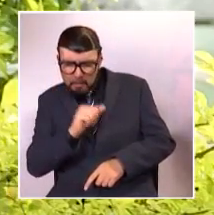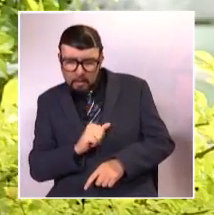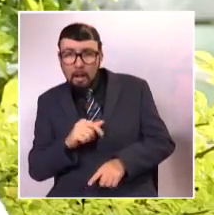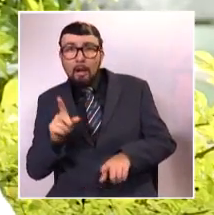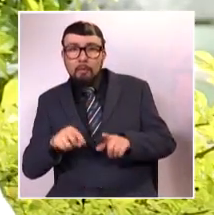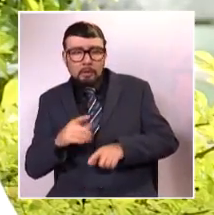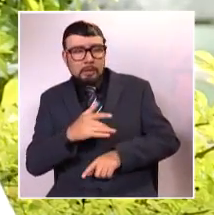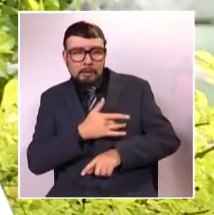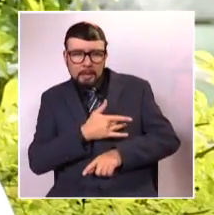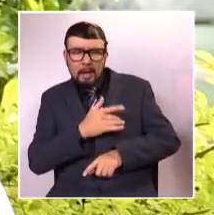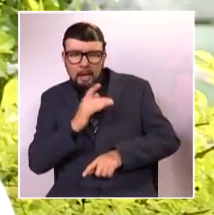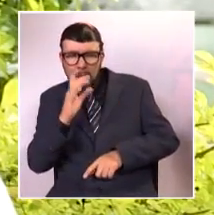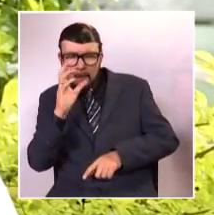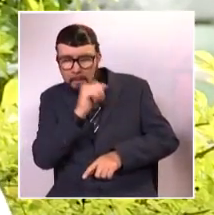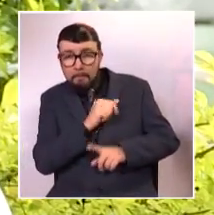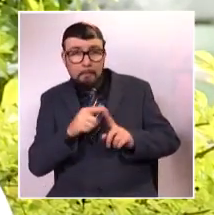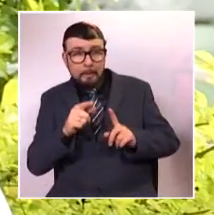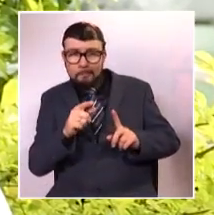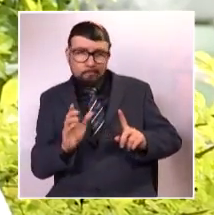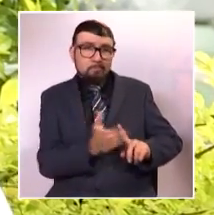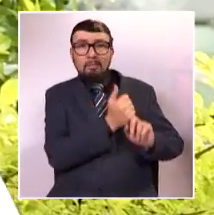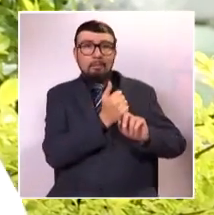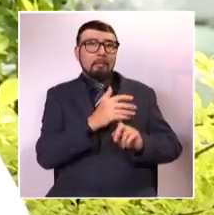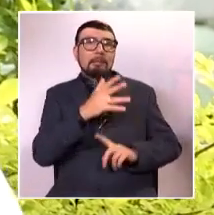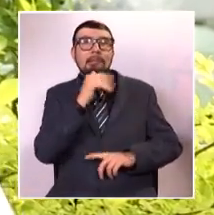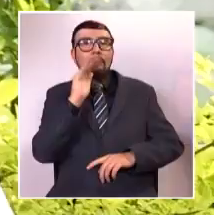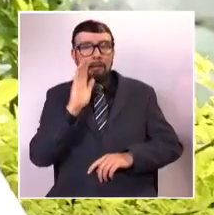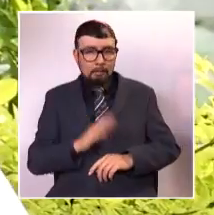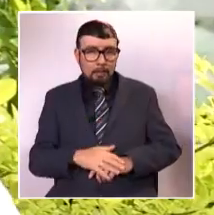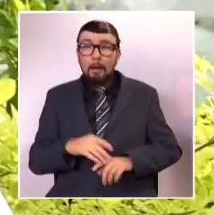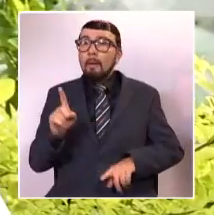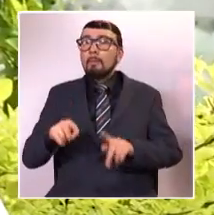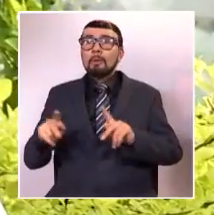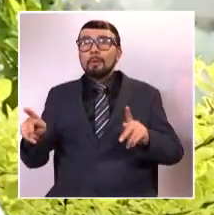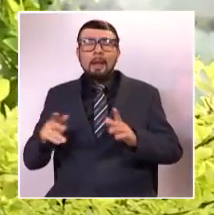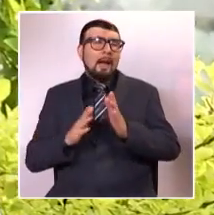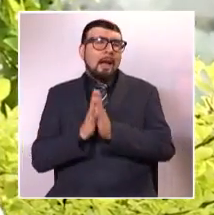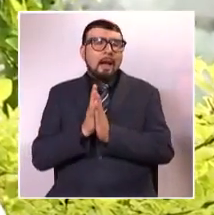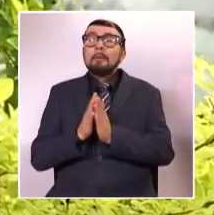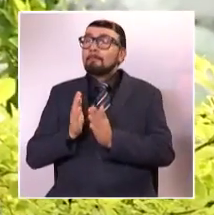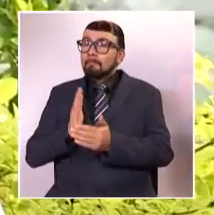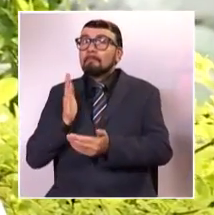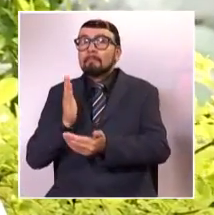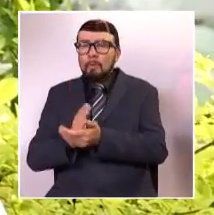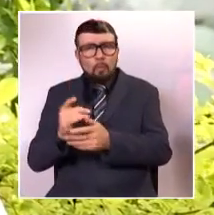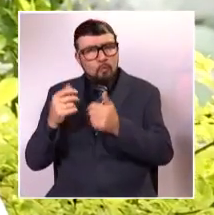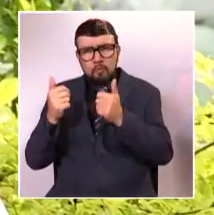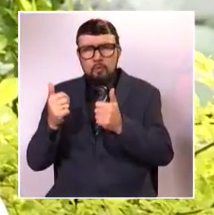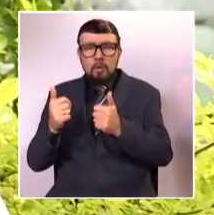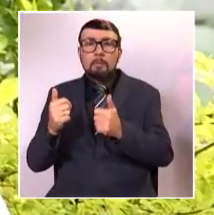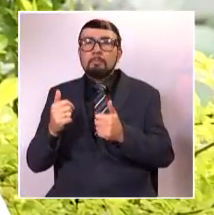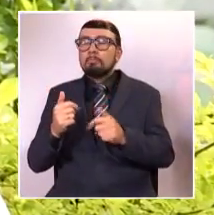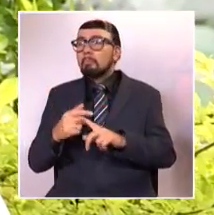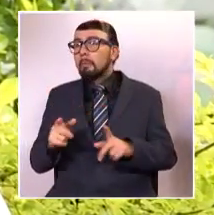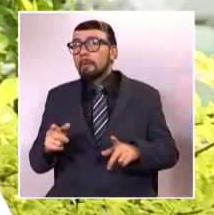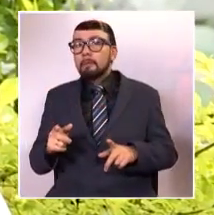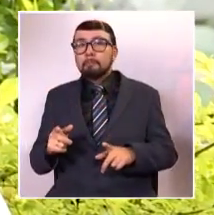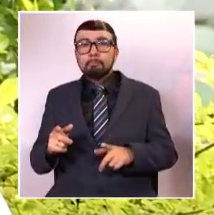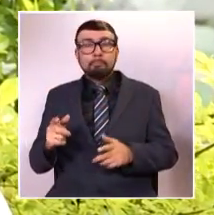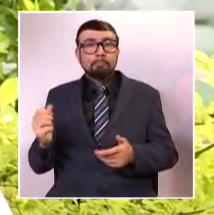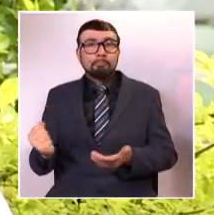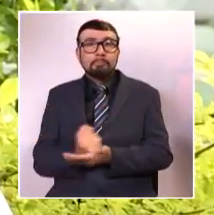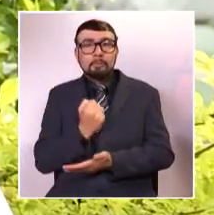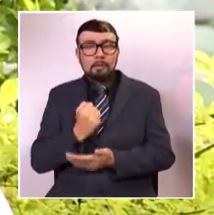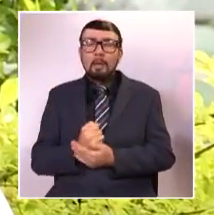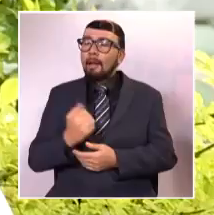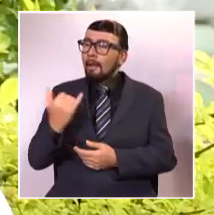especificidad. Entonces allí es donde jugamos, que la gente a veces se ilusiona, ay, me va a hacer tal cosa que es muy buena, pero entonces hoy estamos hablando de dos